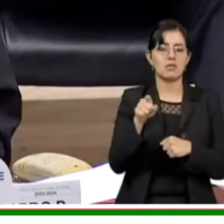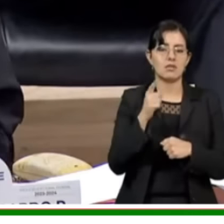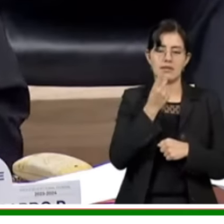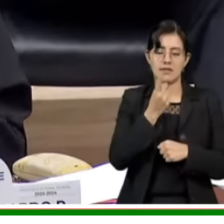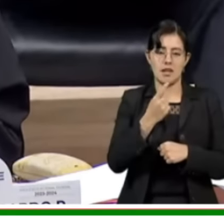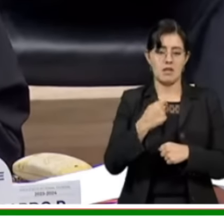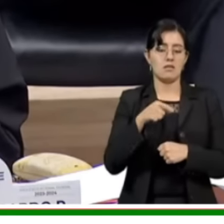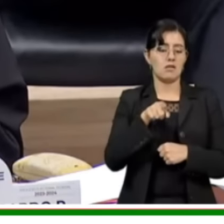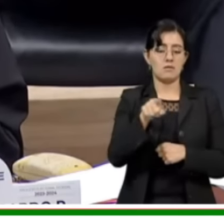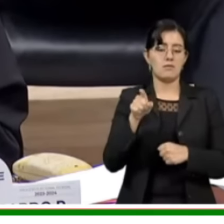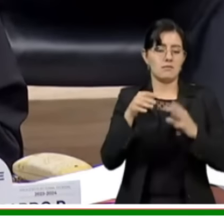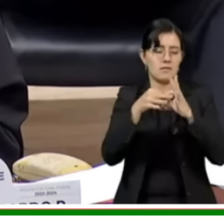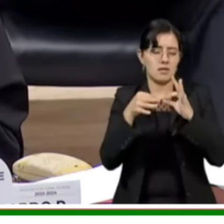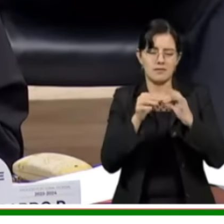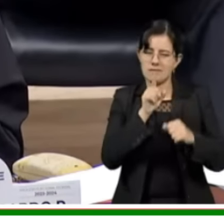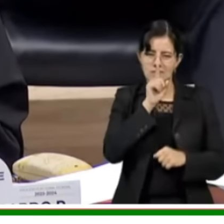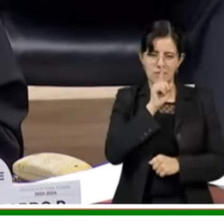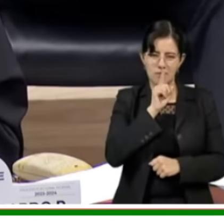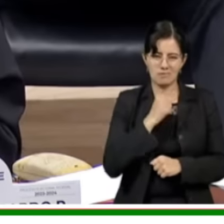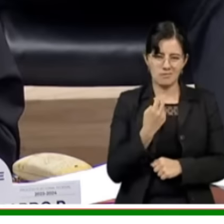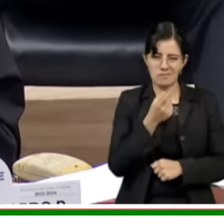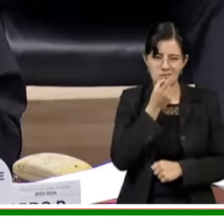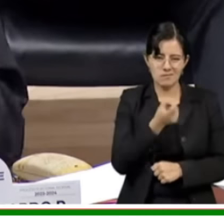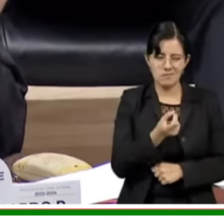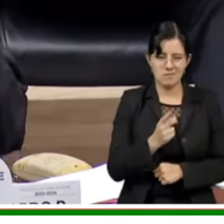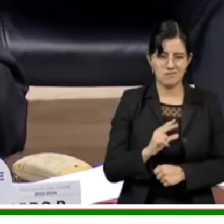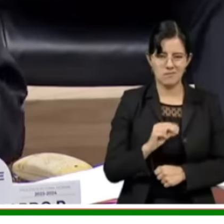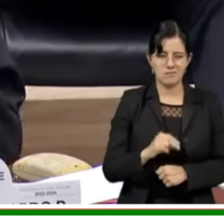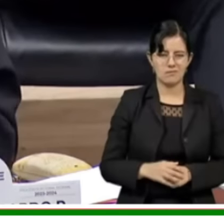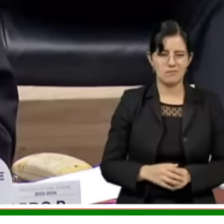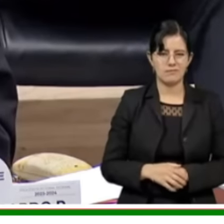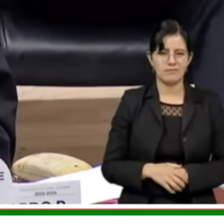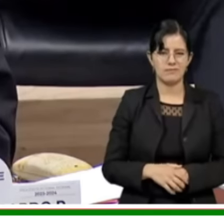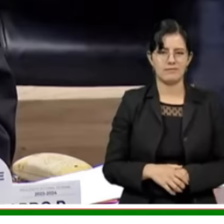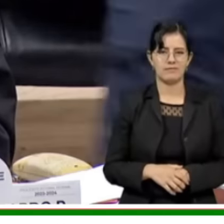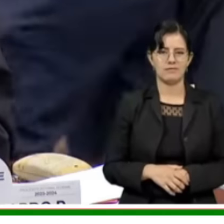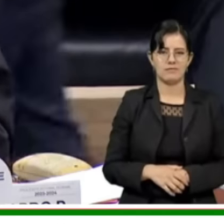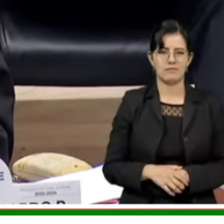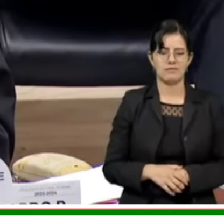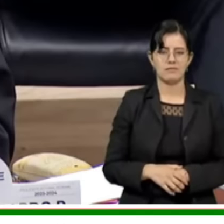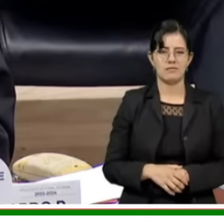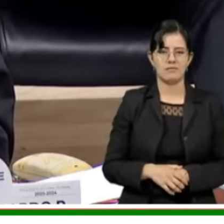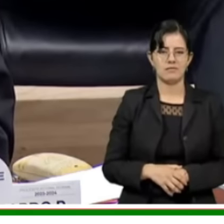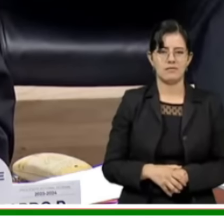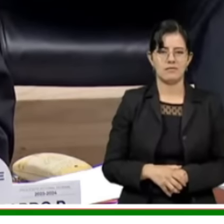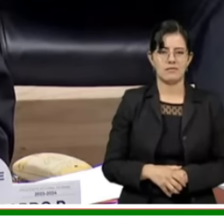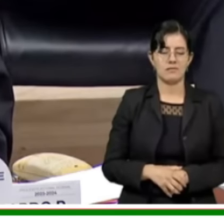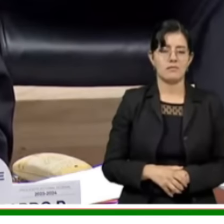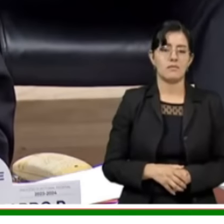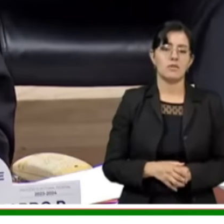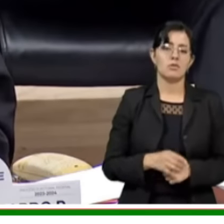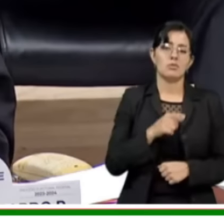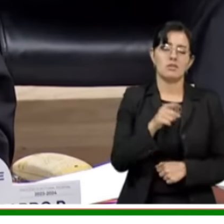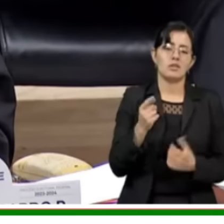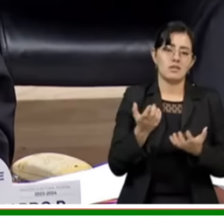hemos dicho Bueno hasta nos hacen que nos suplem la sentencia